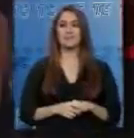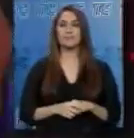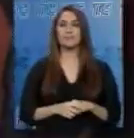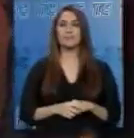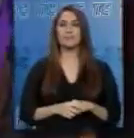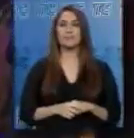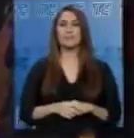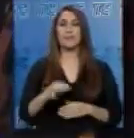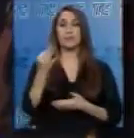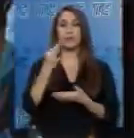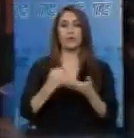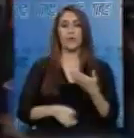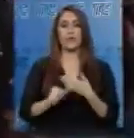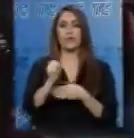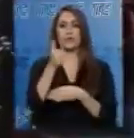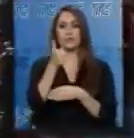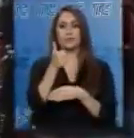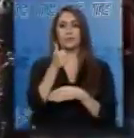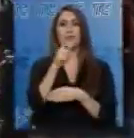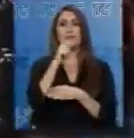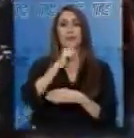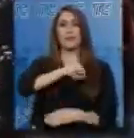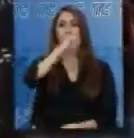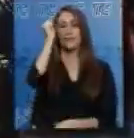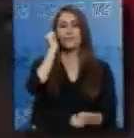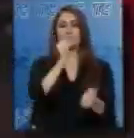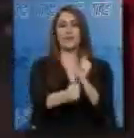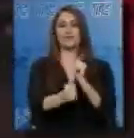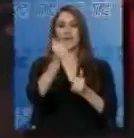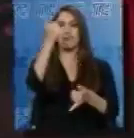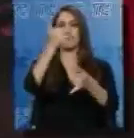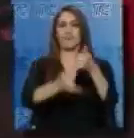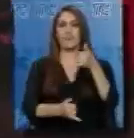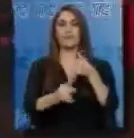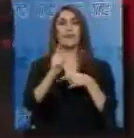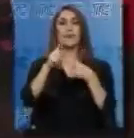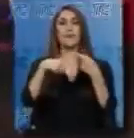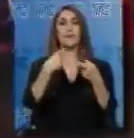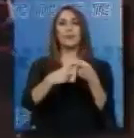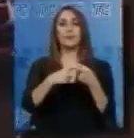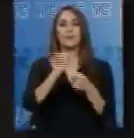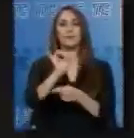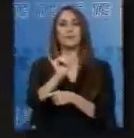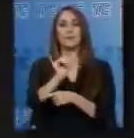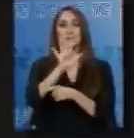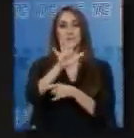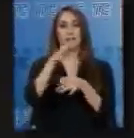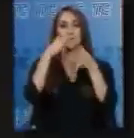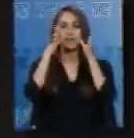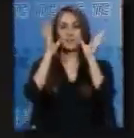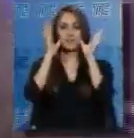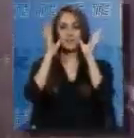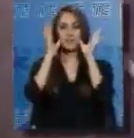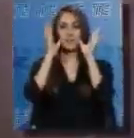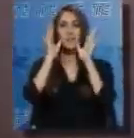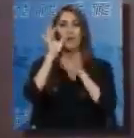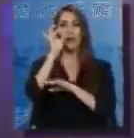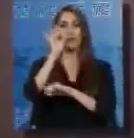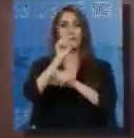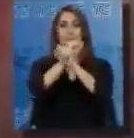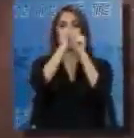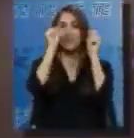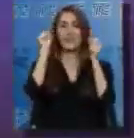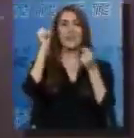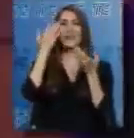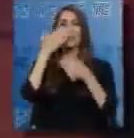En total fueron 10 mangas. Los ganadores clasificaron a la gran final que se celebrará el sábado 5 de diciembre desde las 8 de la